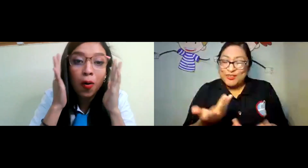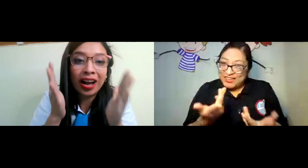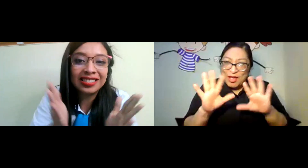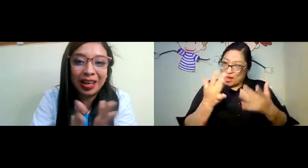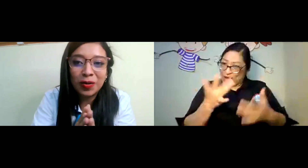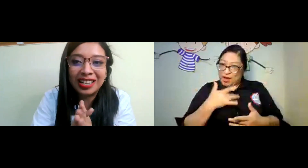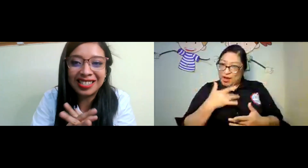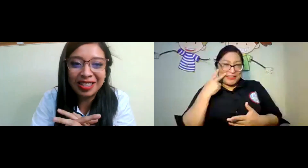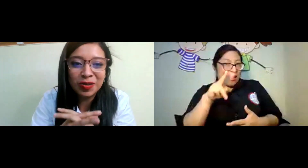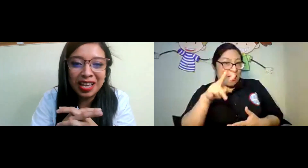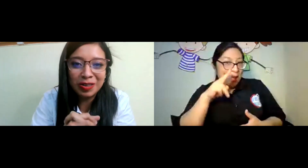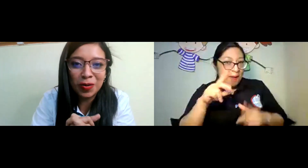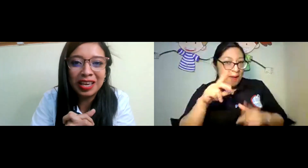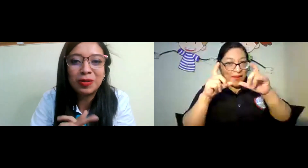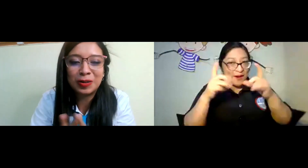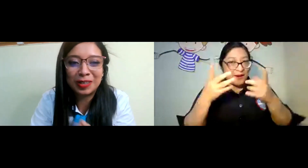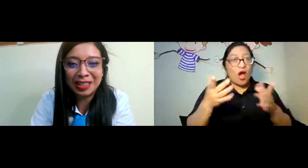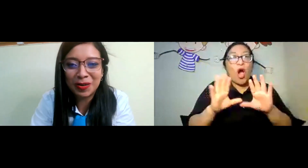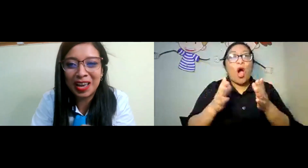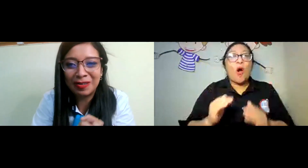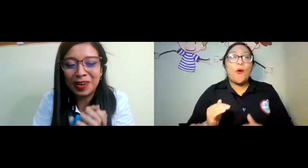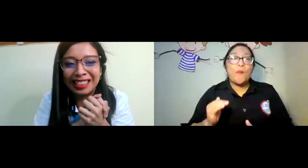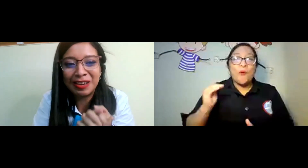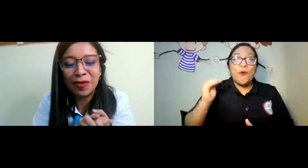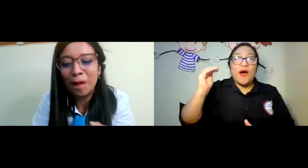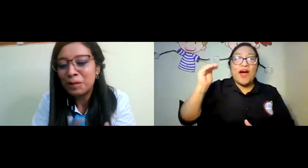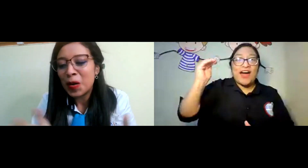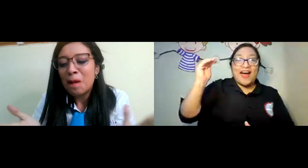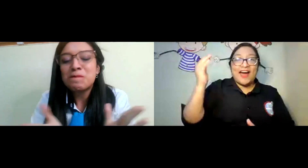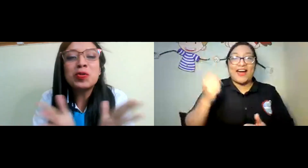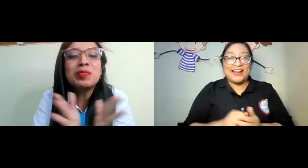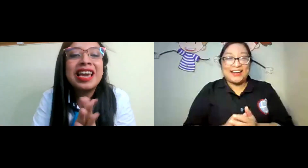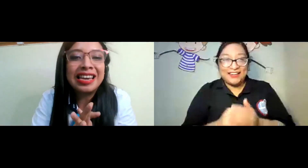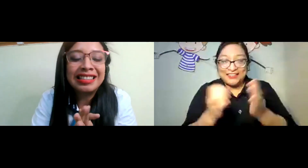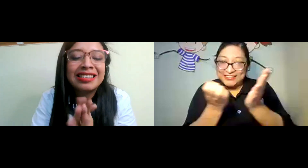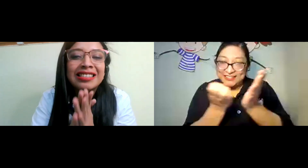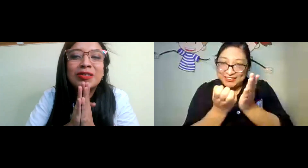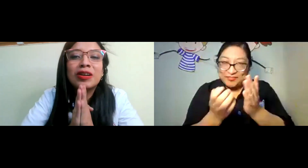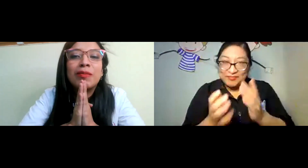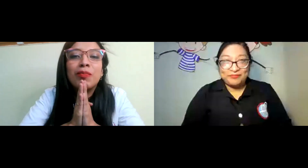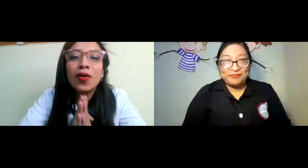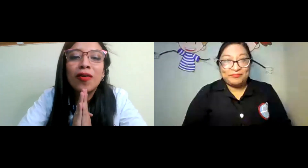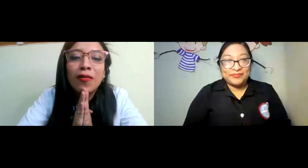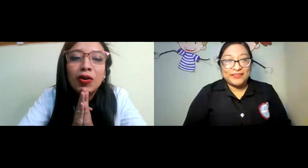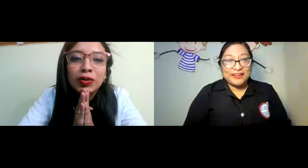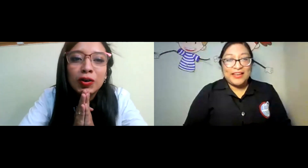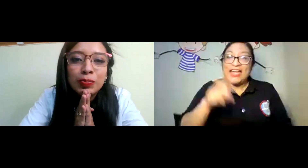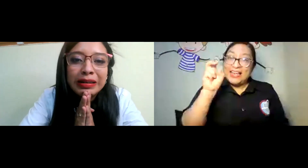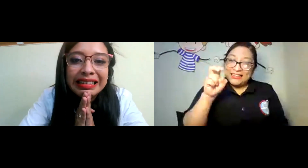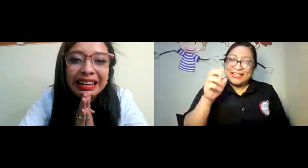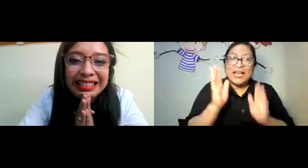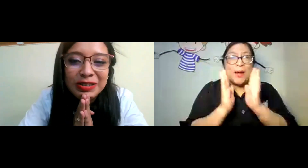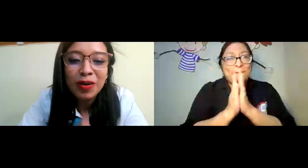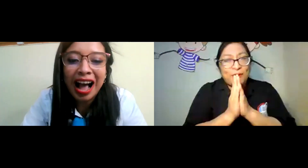ver cómo han estado creciendo dentro de nuestro centro educativo. Muy bien, necesito que por favor